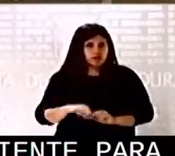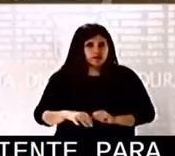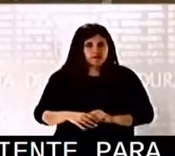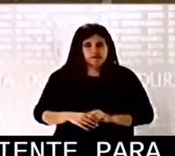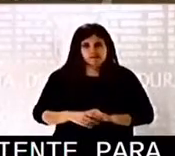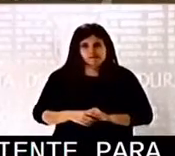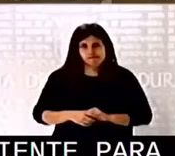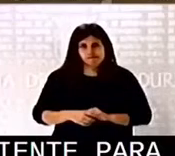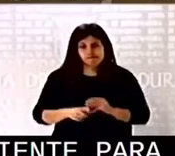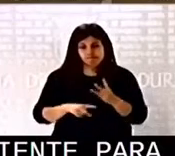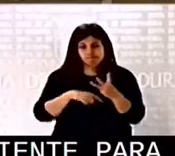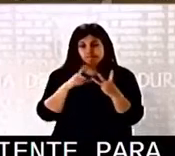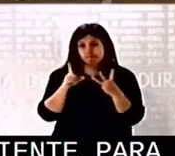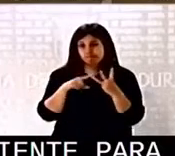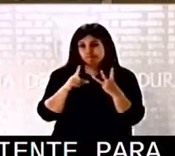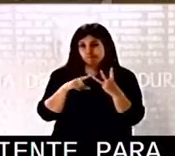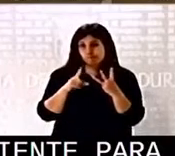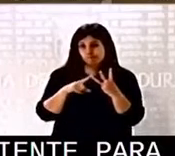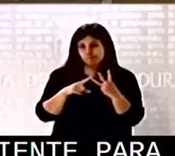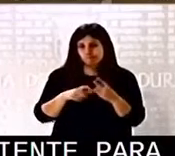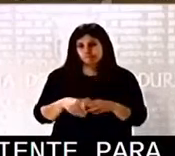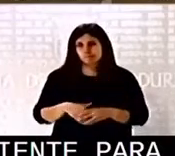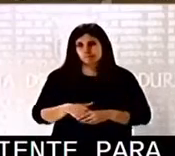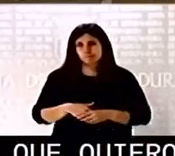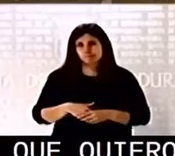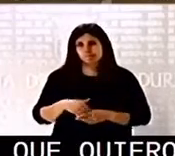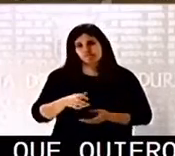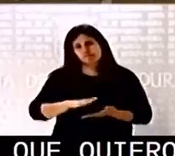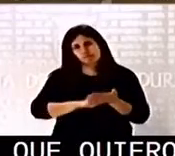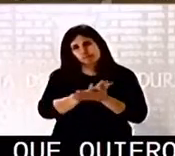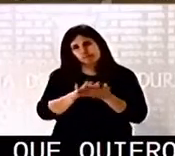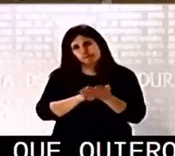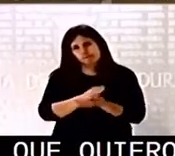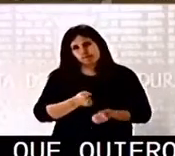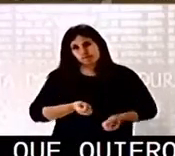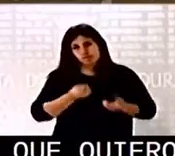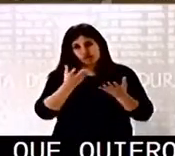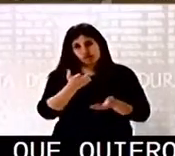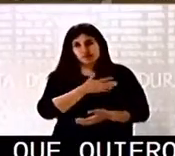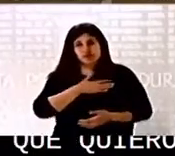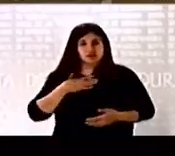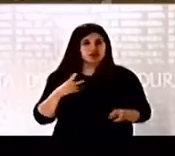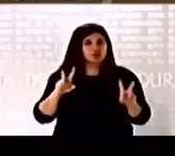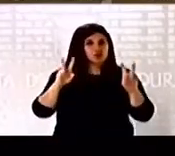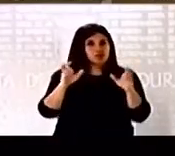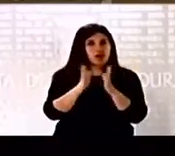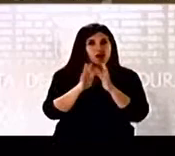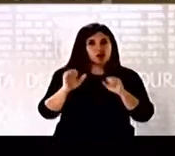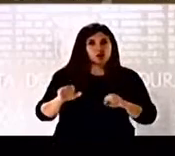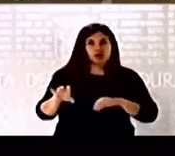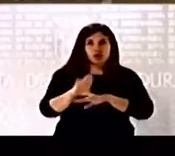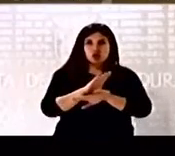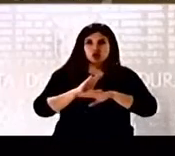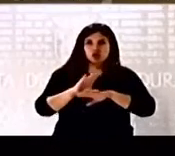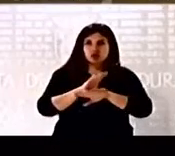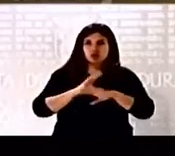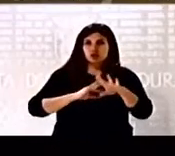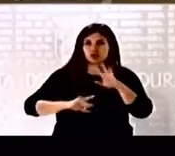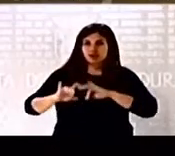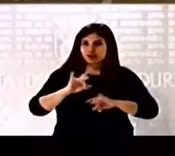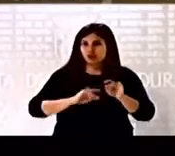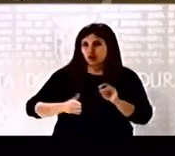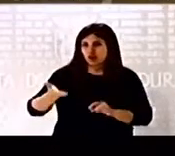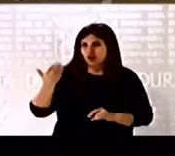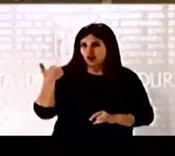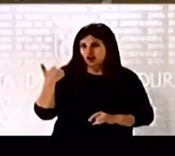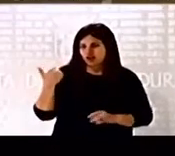Y la tercera cuestión que quiero trasladarles del acuerdo del Consejo Interterritorial del día de ayer es